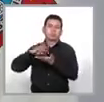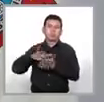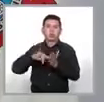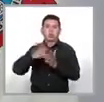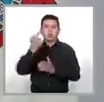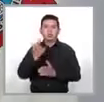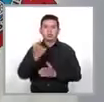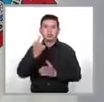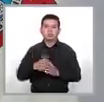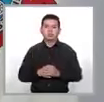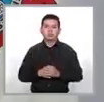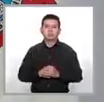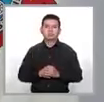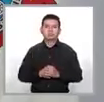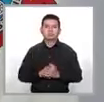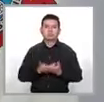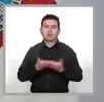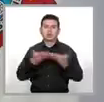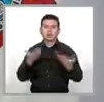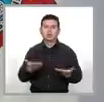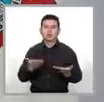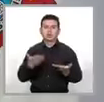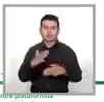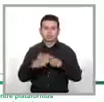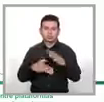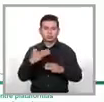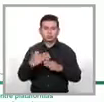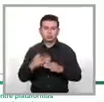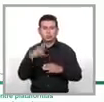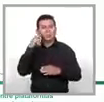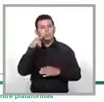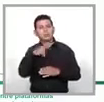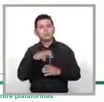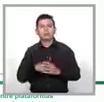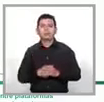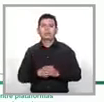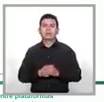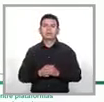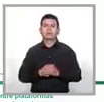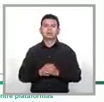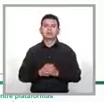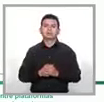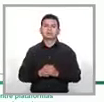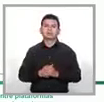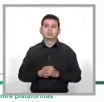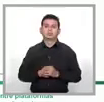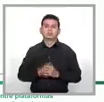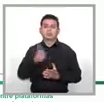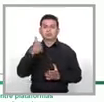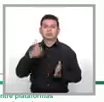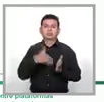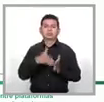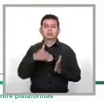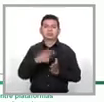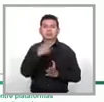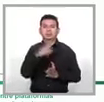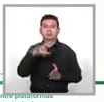horas. Iniciamos con el panorama mundial, el cual reporta